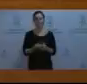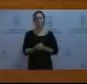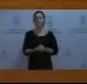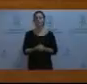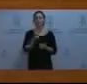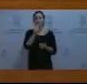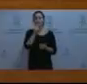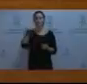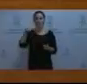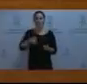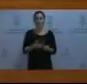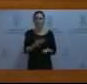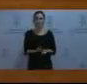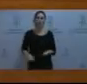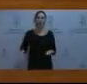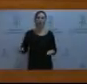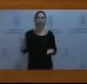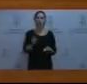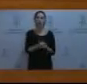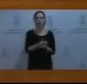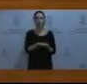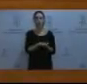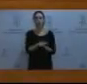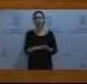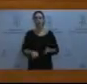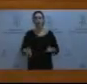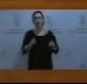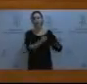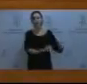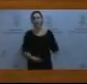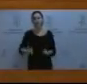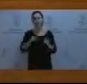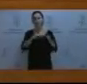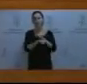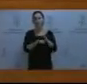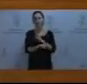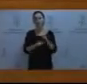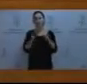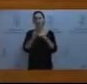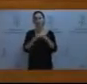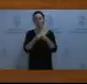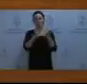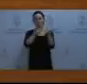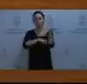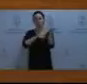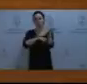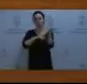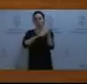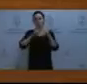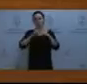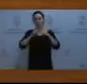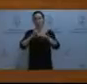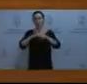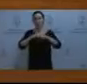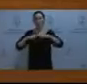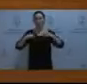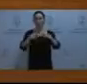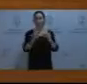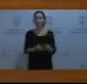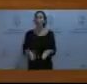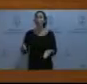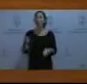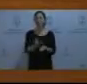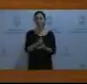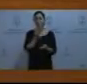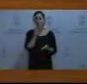esta Cámara una cuestión en materia de protección y gestión del patrimonio arqueológico y, más concretamente, sobre el Chao San Martín. Una vez más, diría una vez más, porque